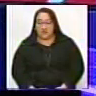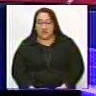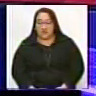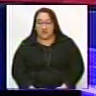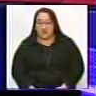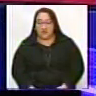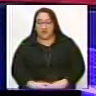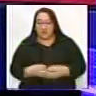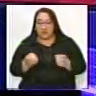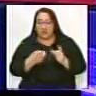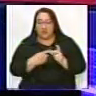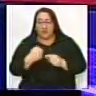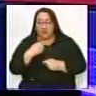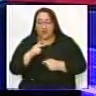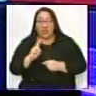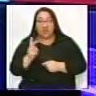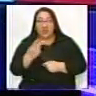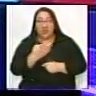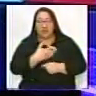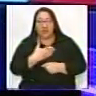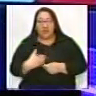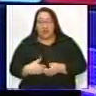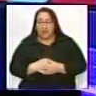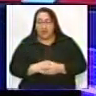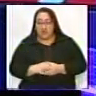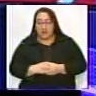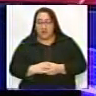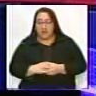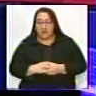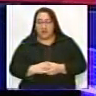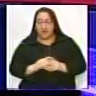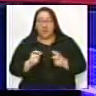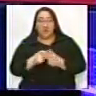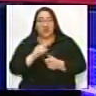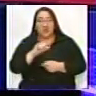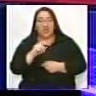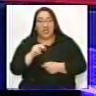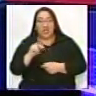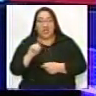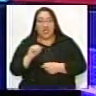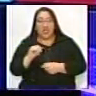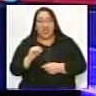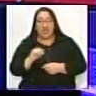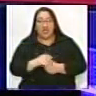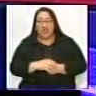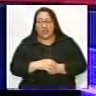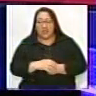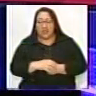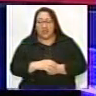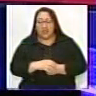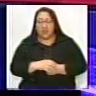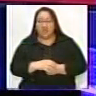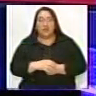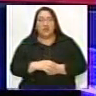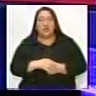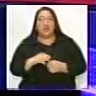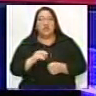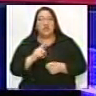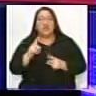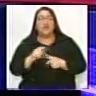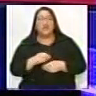Bien, ahí veíamos a la vicepresidenta y congresista Jenny Vilcatoma en una de sus actividades por la semana